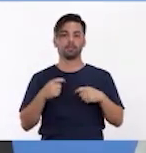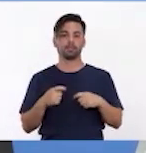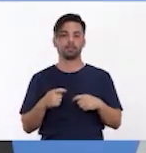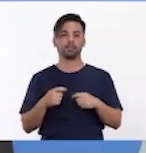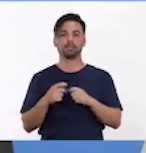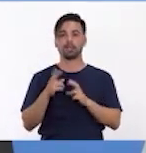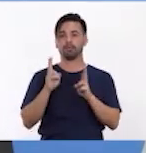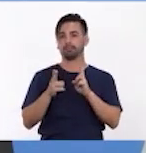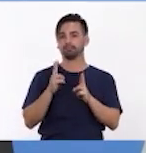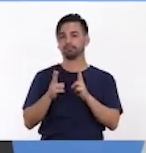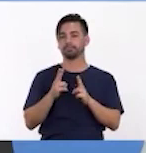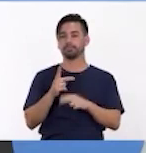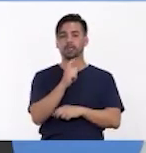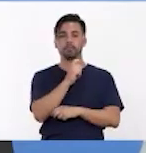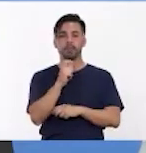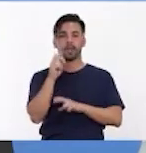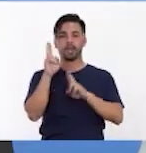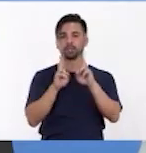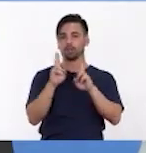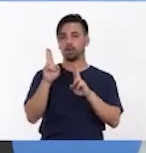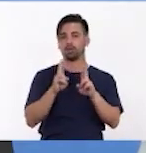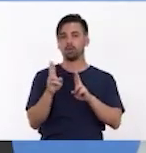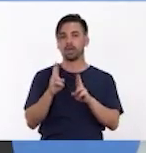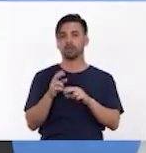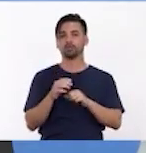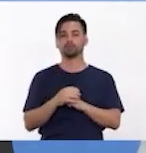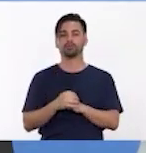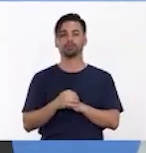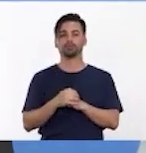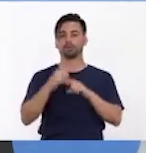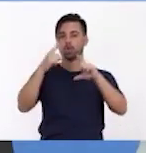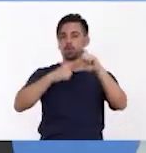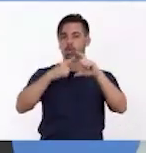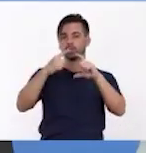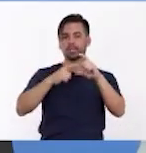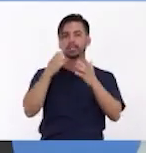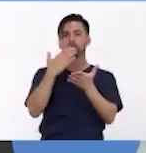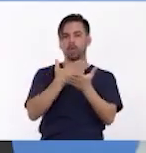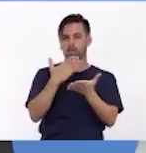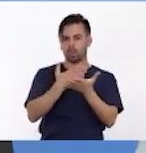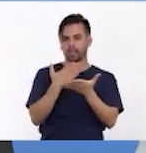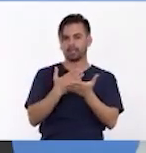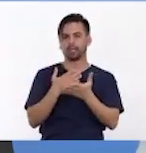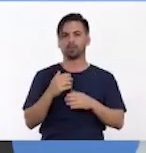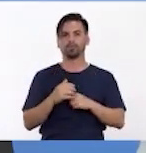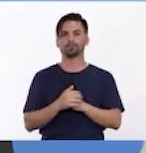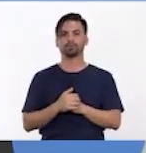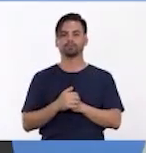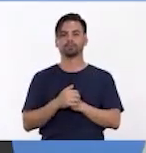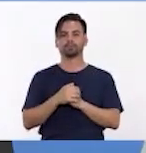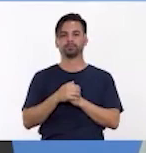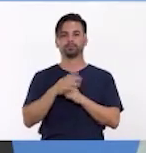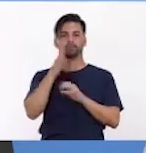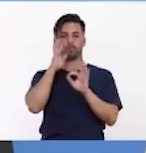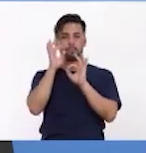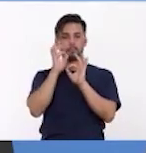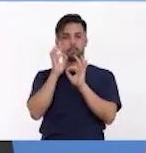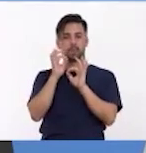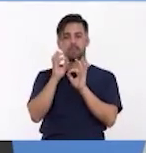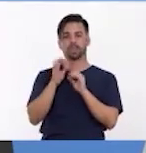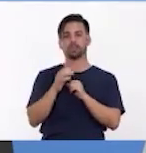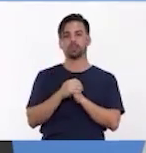y en mutuo acuerdo con ustedes, trabajar en los contenidos educativos, precisamente.